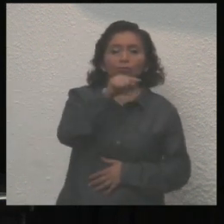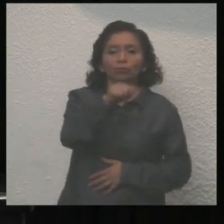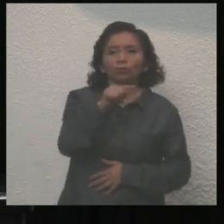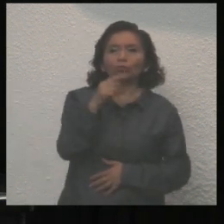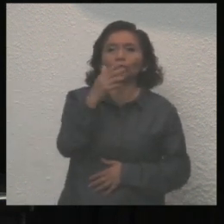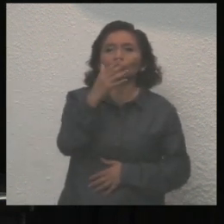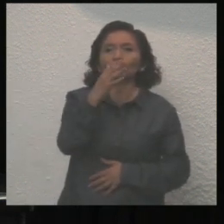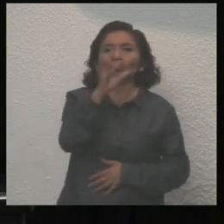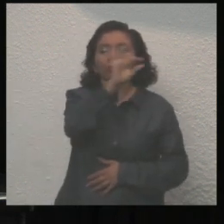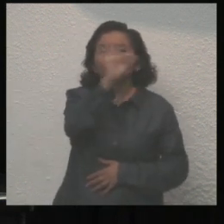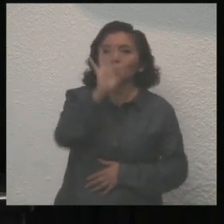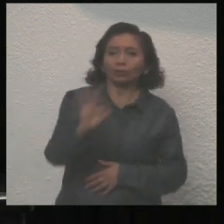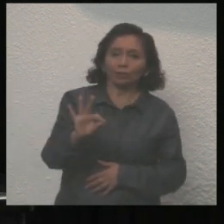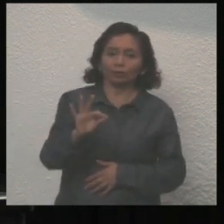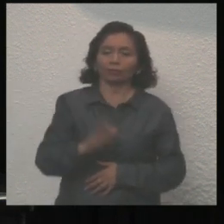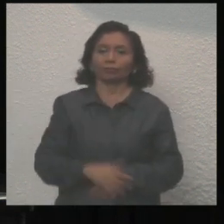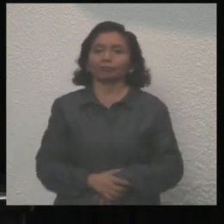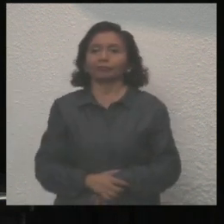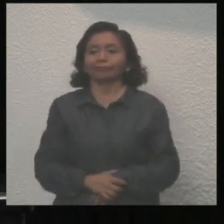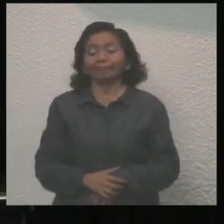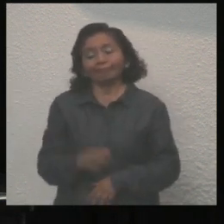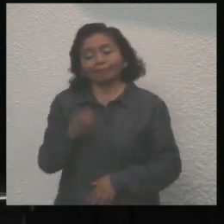con el Coneval.